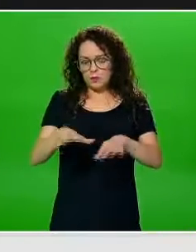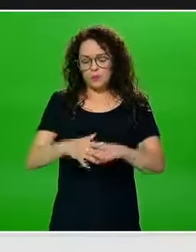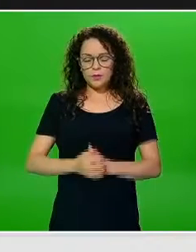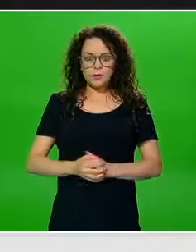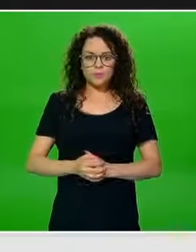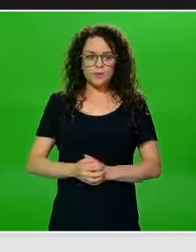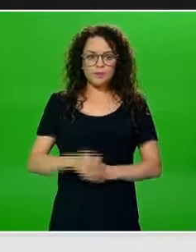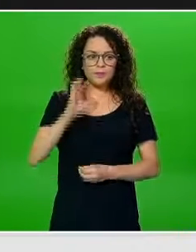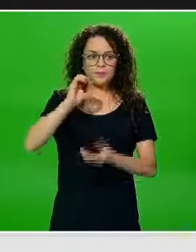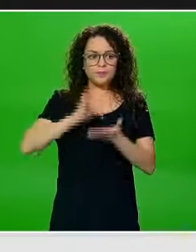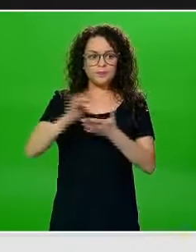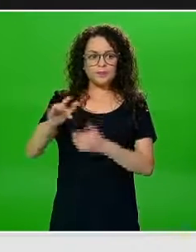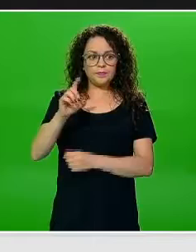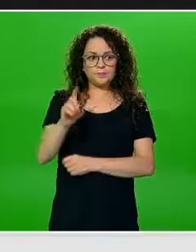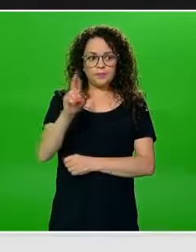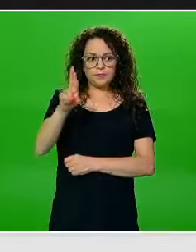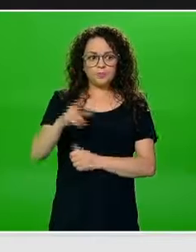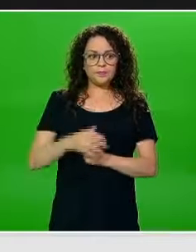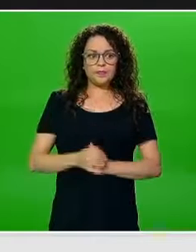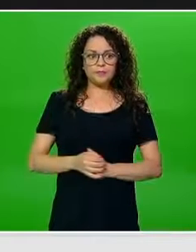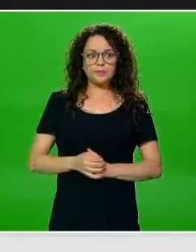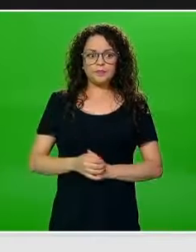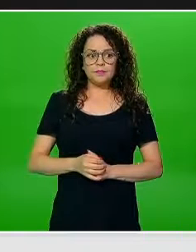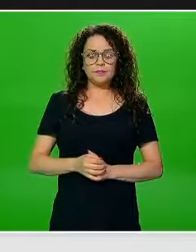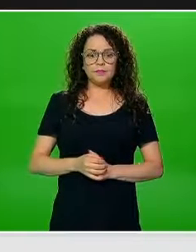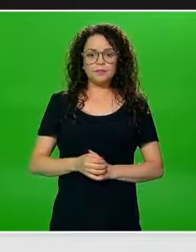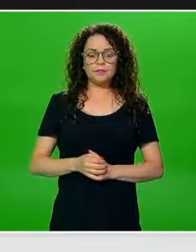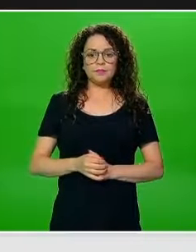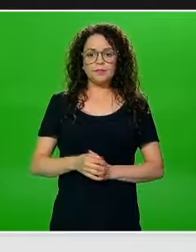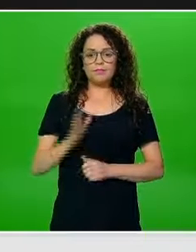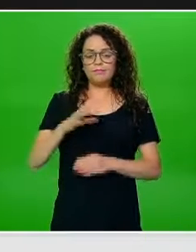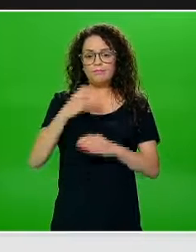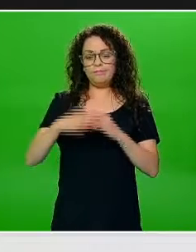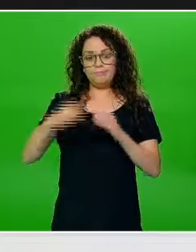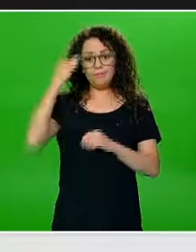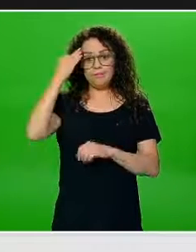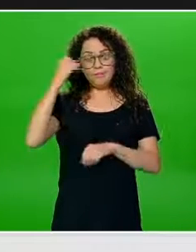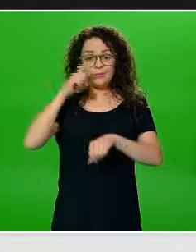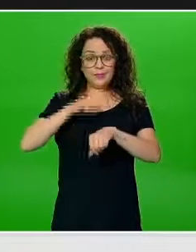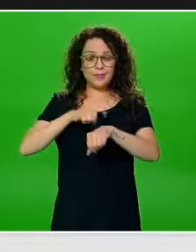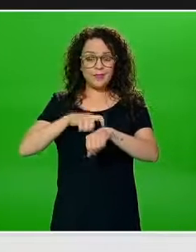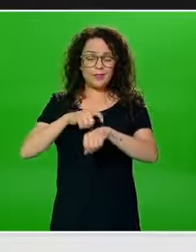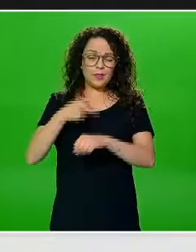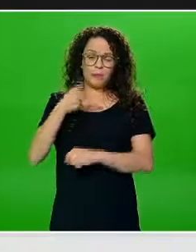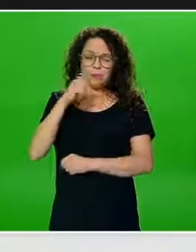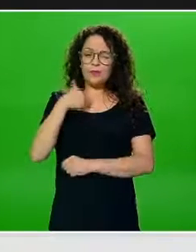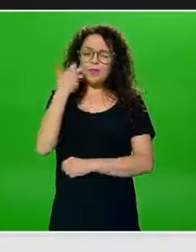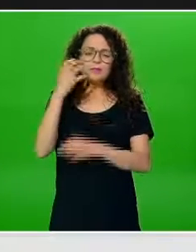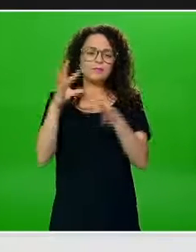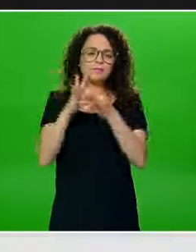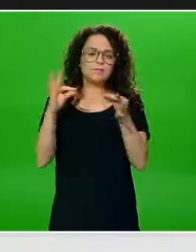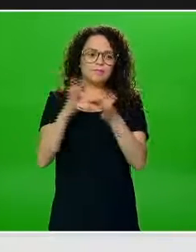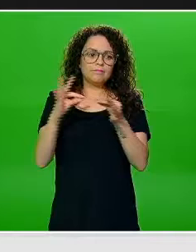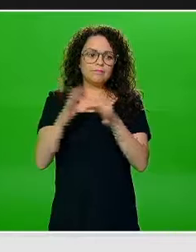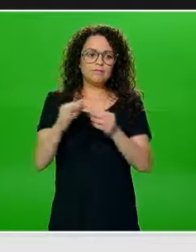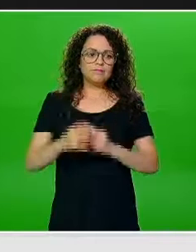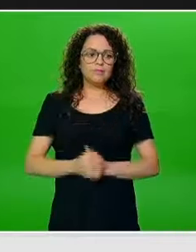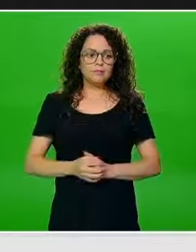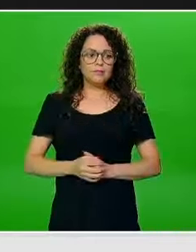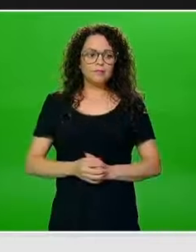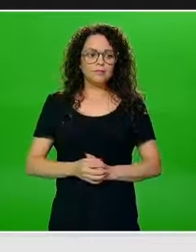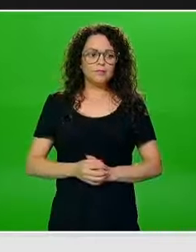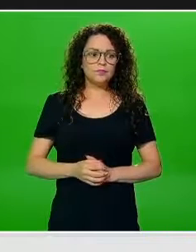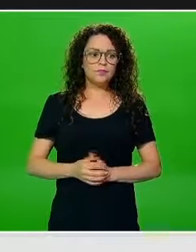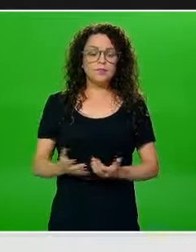Muchas gracias, doctor. Y pues Arturo, ya estamos sobre tiempo, pero sin embargo comentarte, la verdad es que la